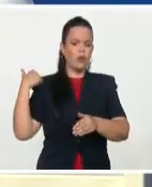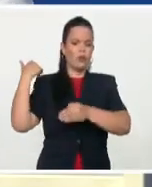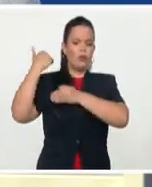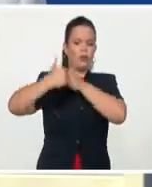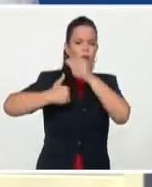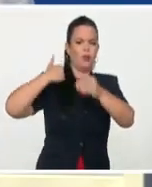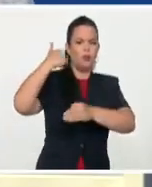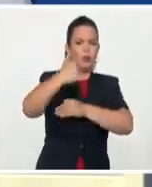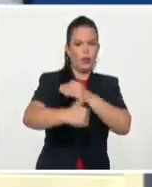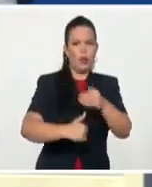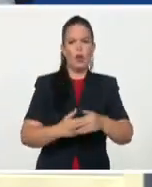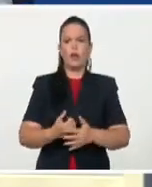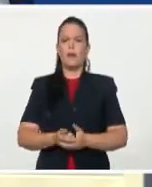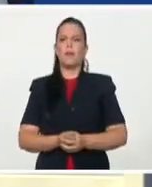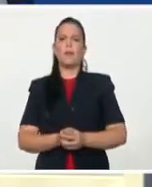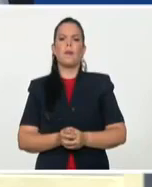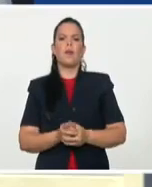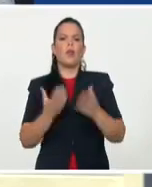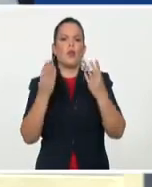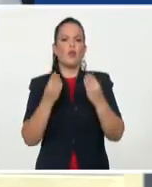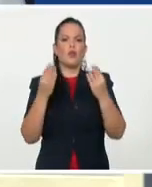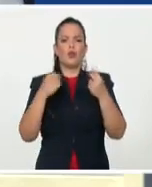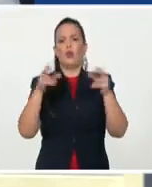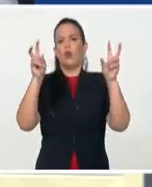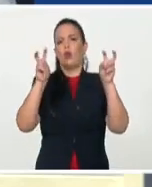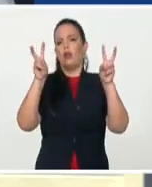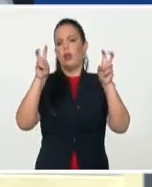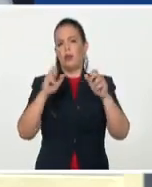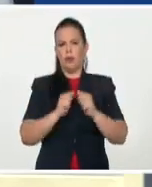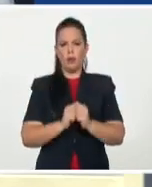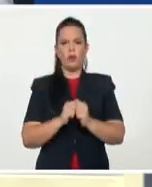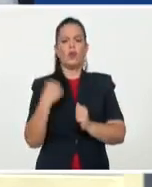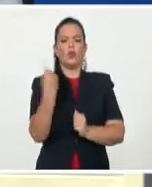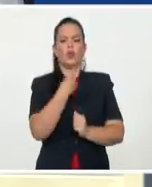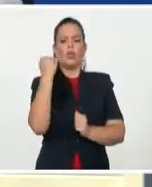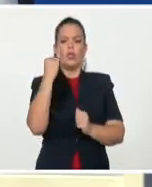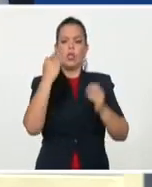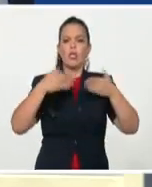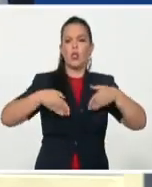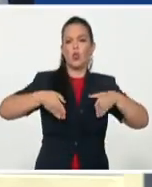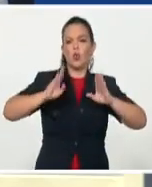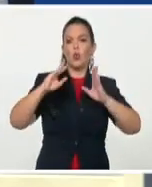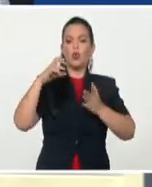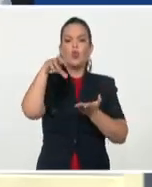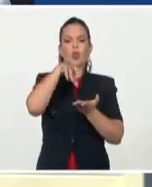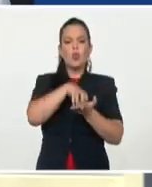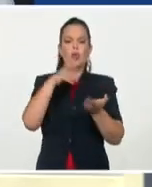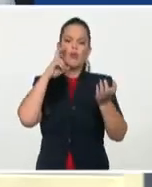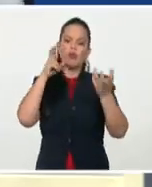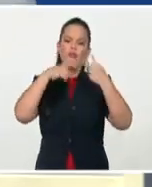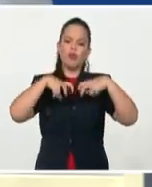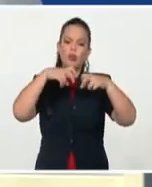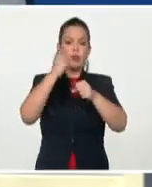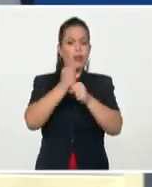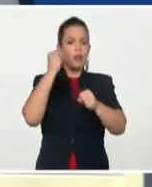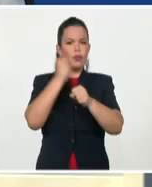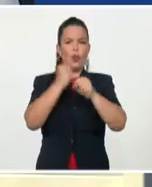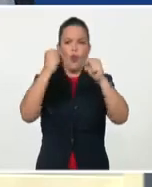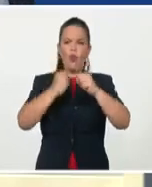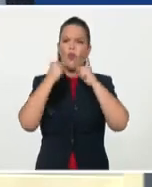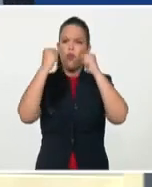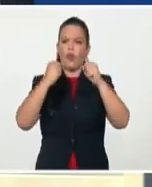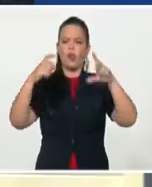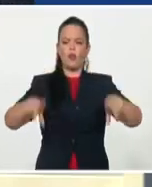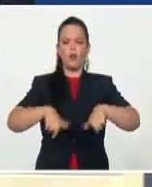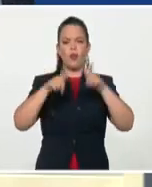empiezan a moverse muchos temas. Nuestra institución ha trabajado intensamente en posicionar los temas de los derechos